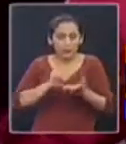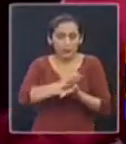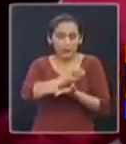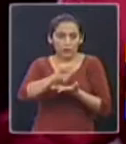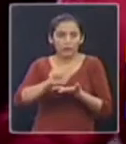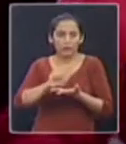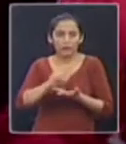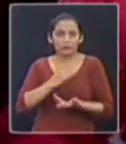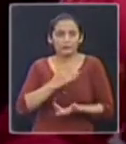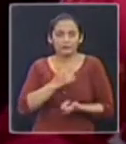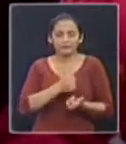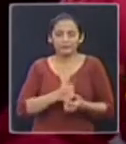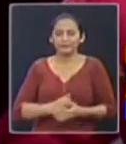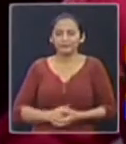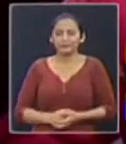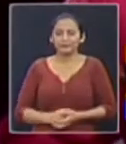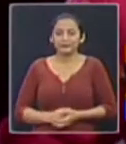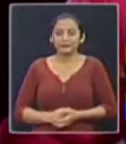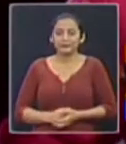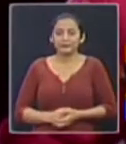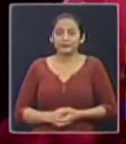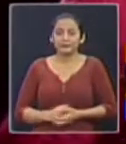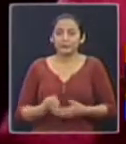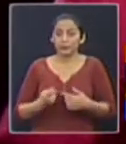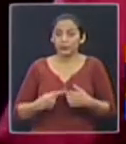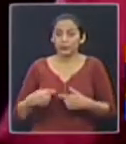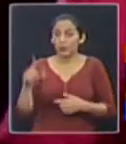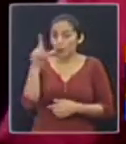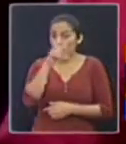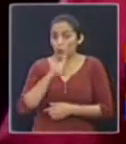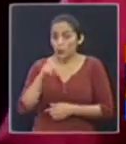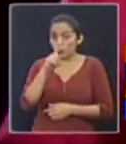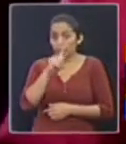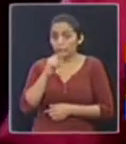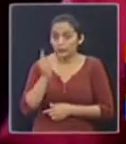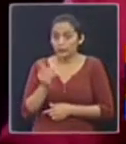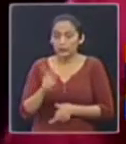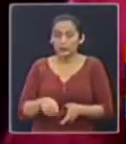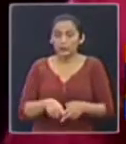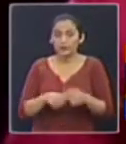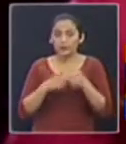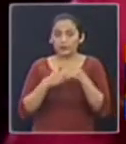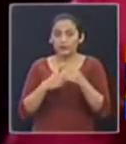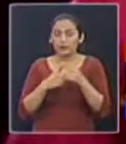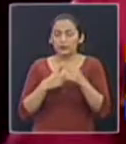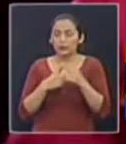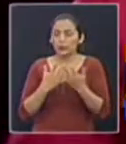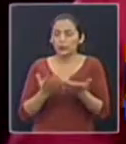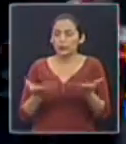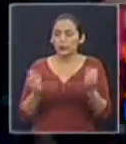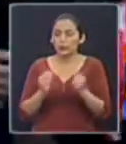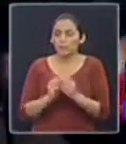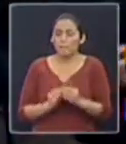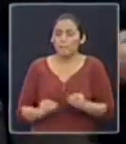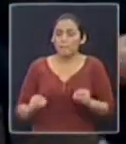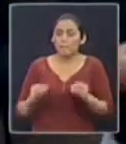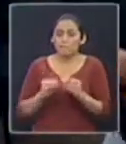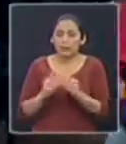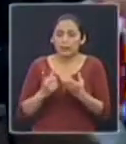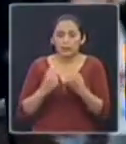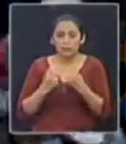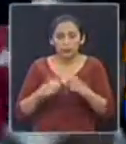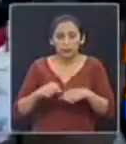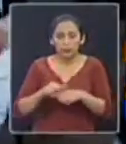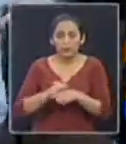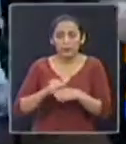Estamos en la recta final. El lunes, a partir del lunes, comenzamos en la dura batalla por obtener los mejores lugares